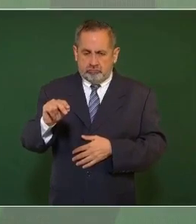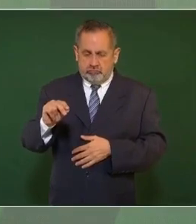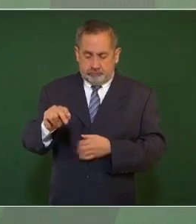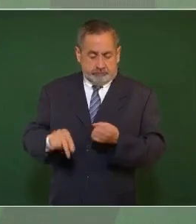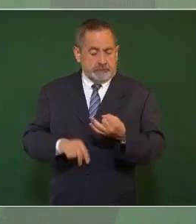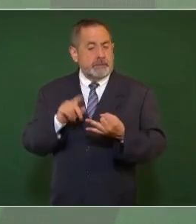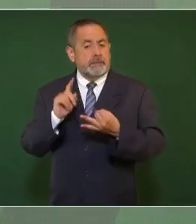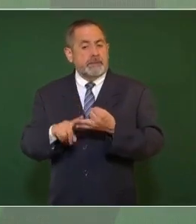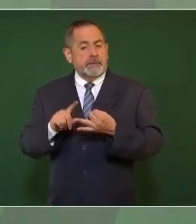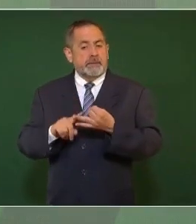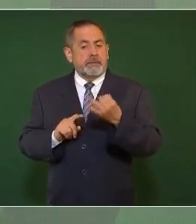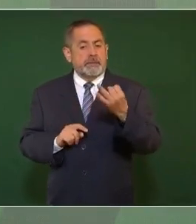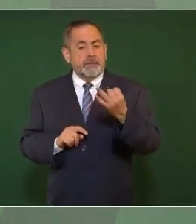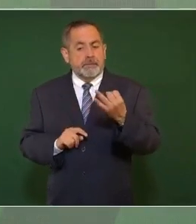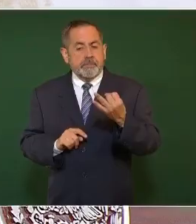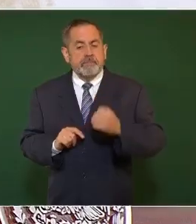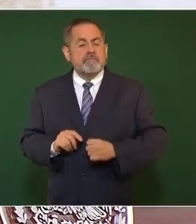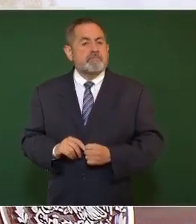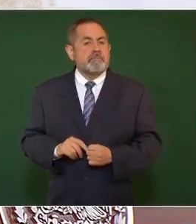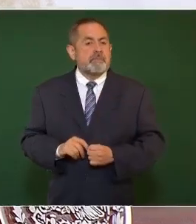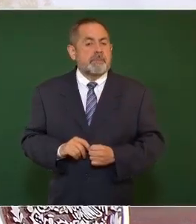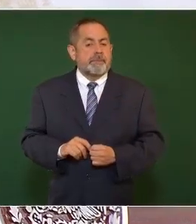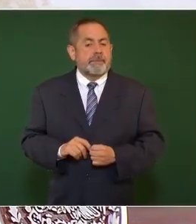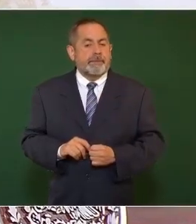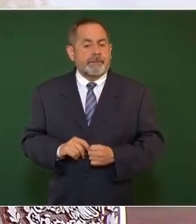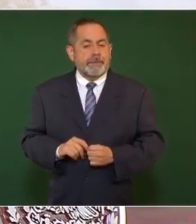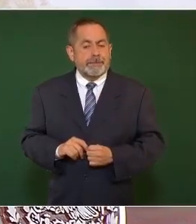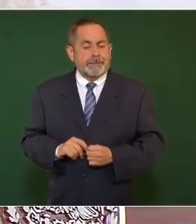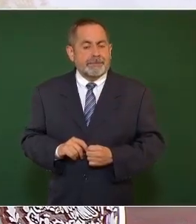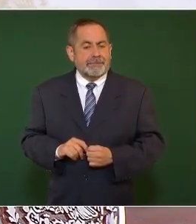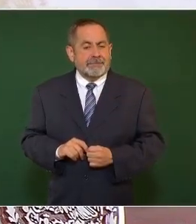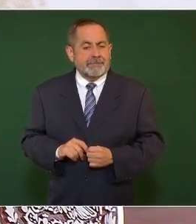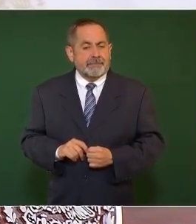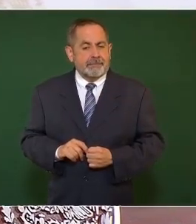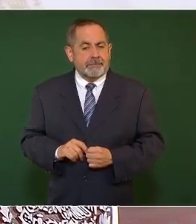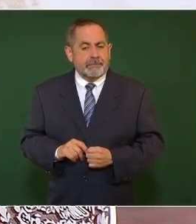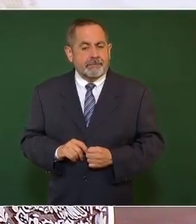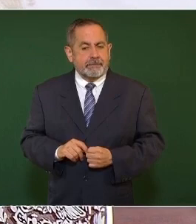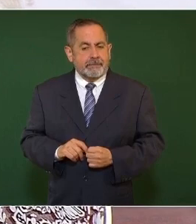Dos, no hacer un gobierno